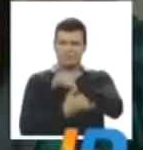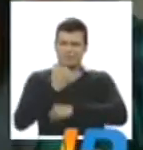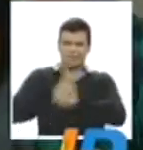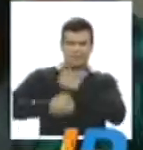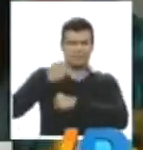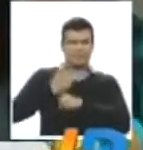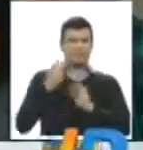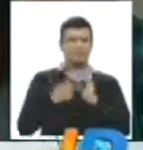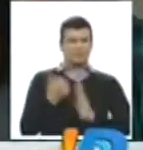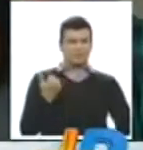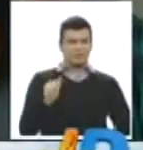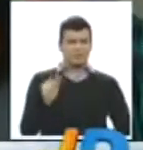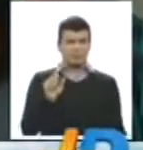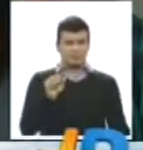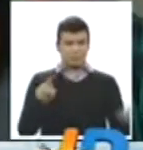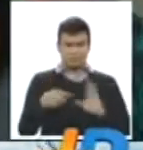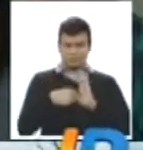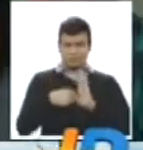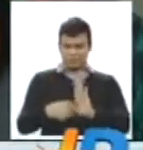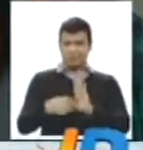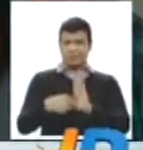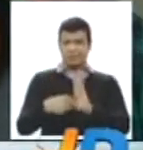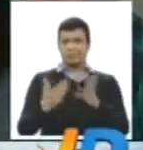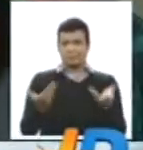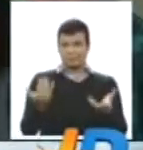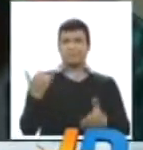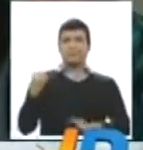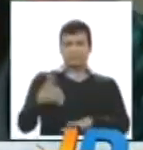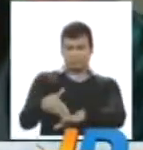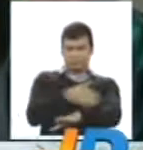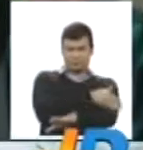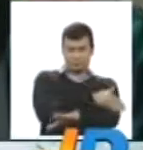2010. La gratificación es haber